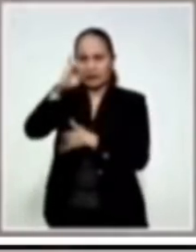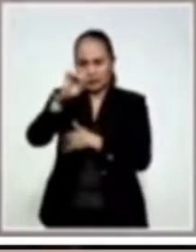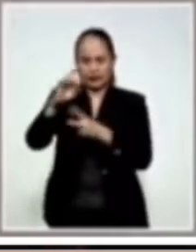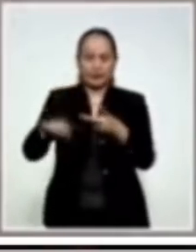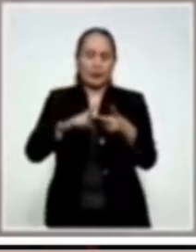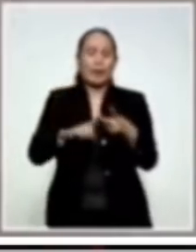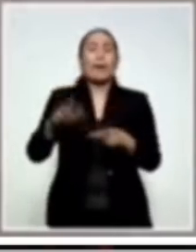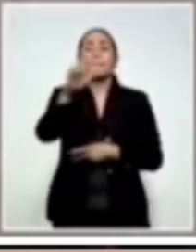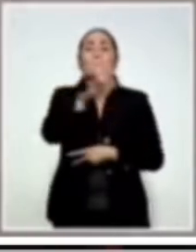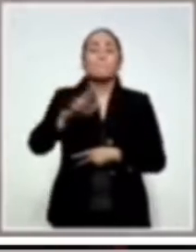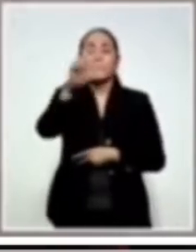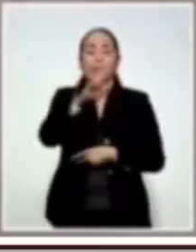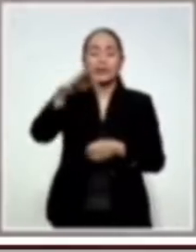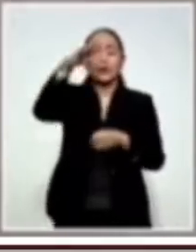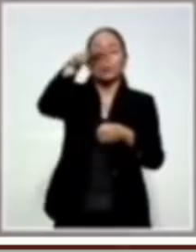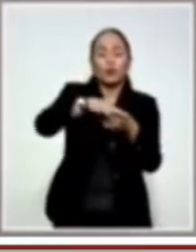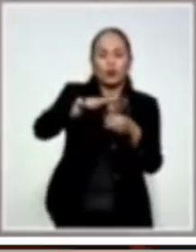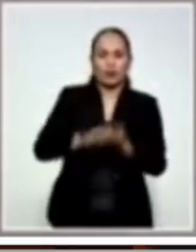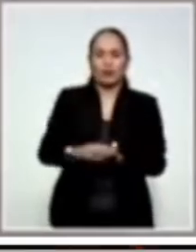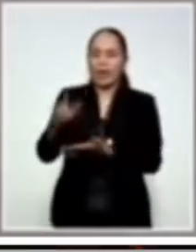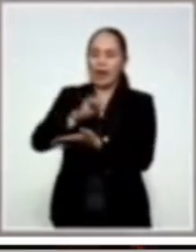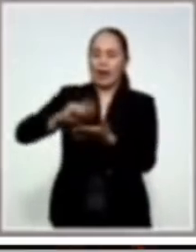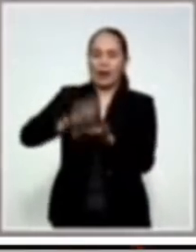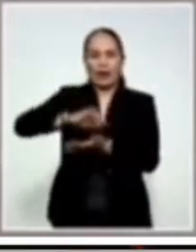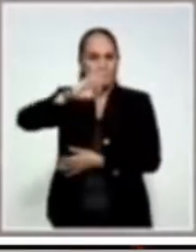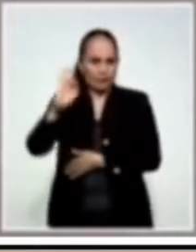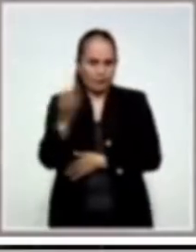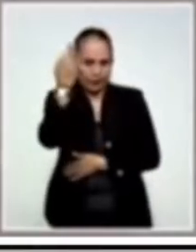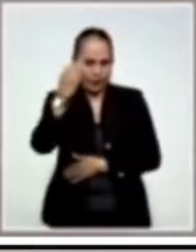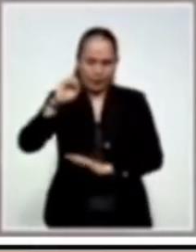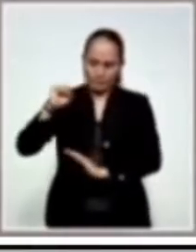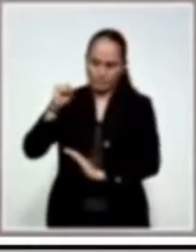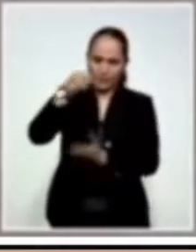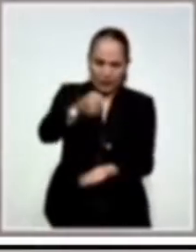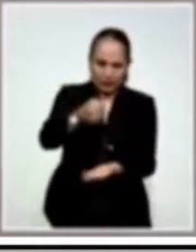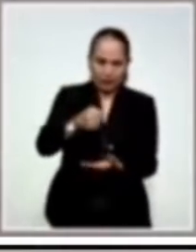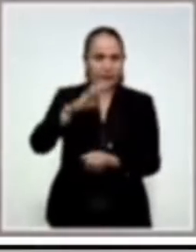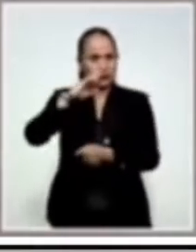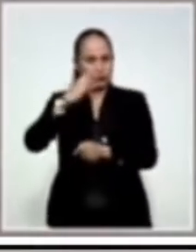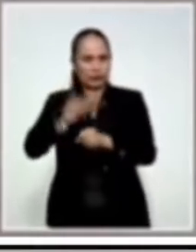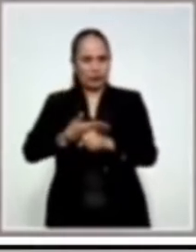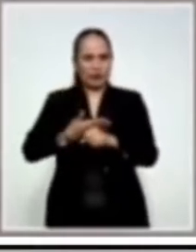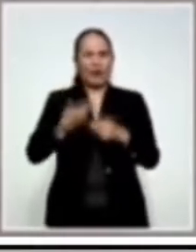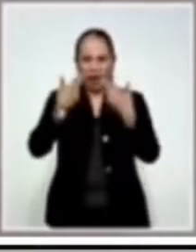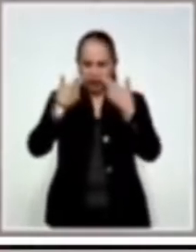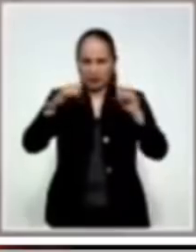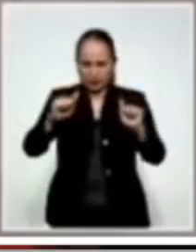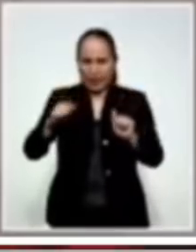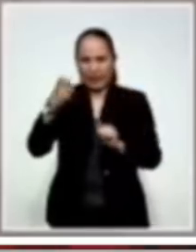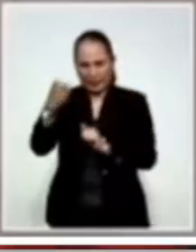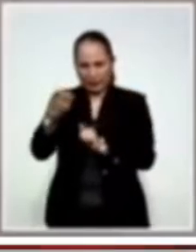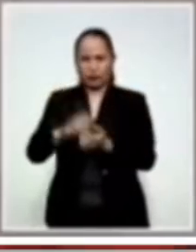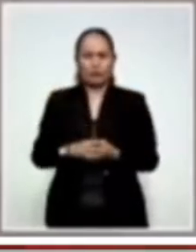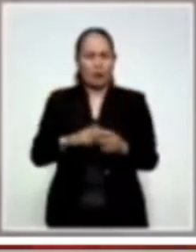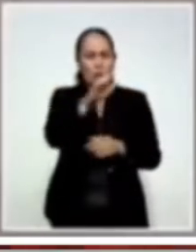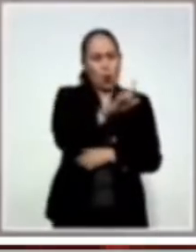martes votamos la inconstitucionalidad de la ley federal de presupuesto y responsabilidad hacendaria. Esos 2